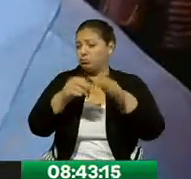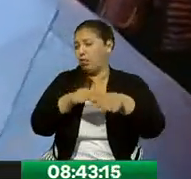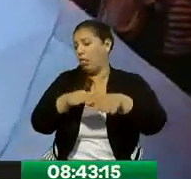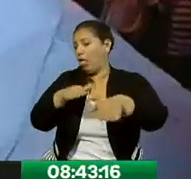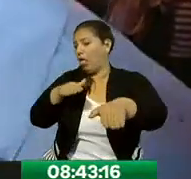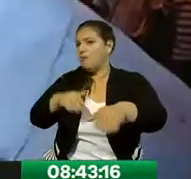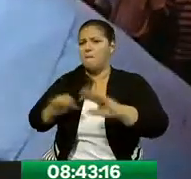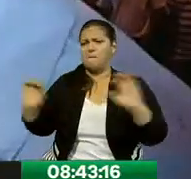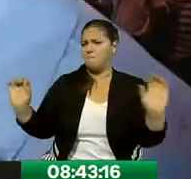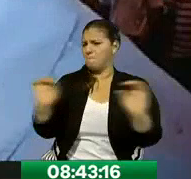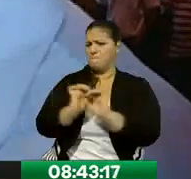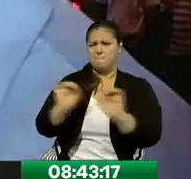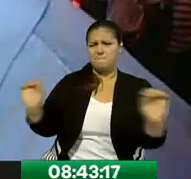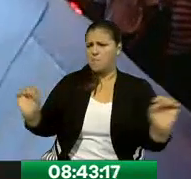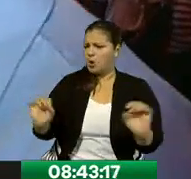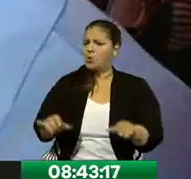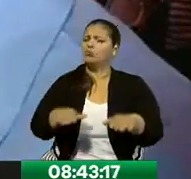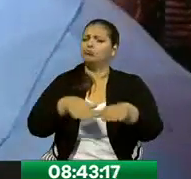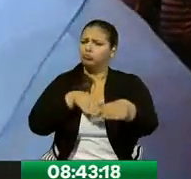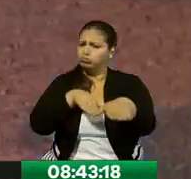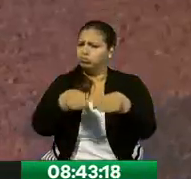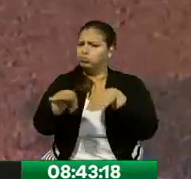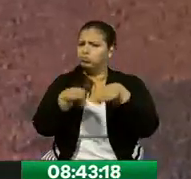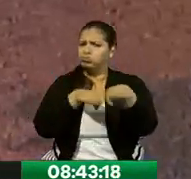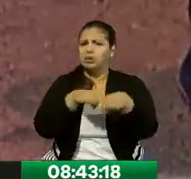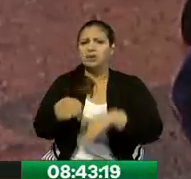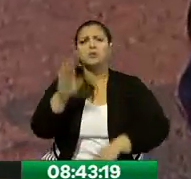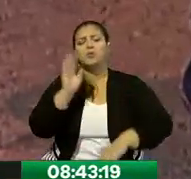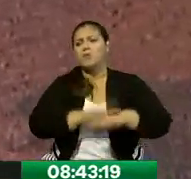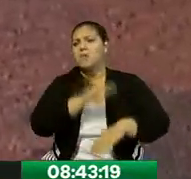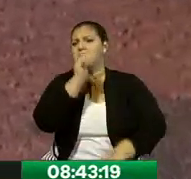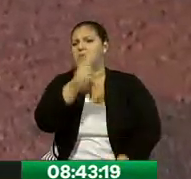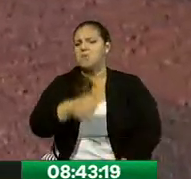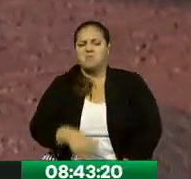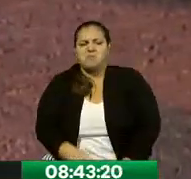comoquiera imágenes hermano el informe josé morales